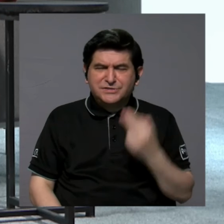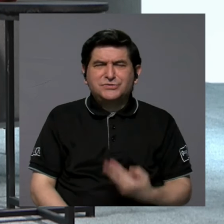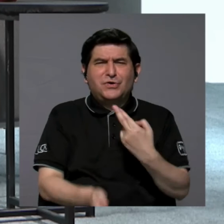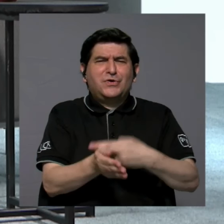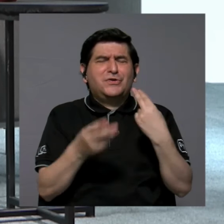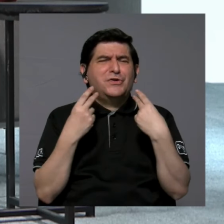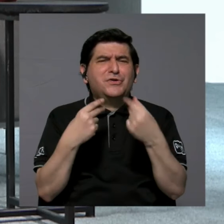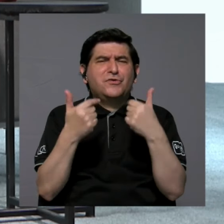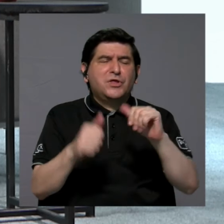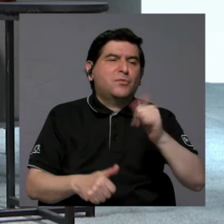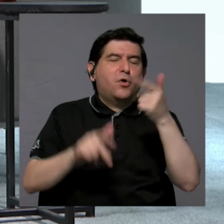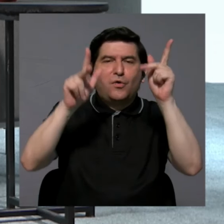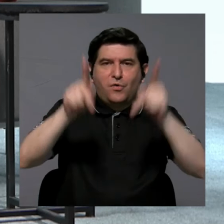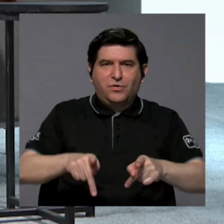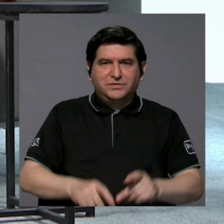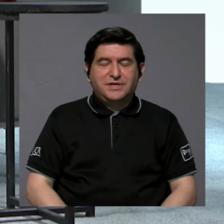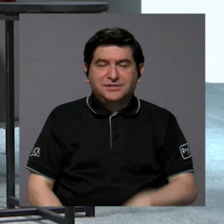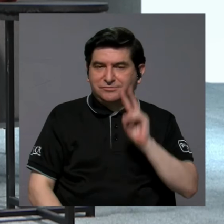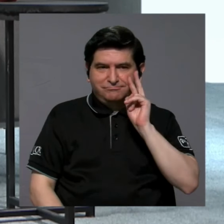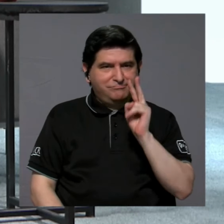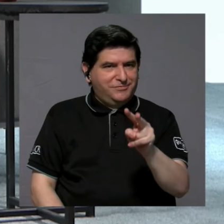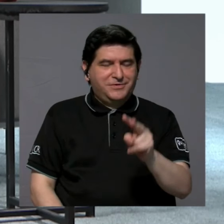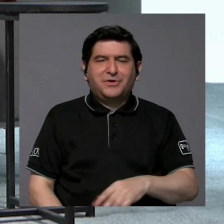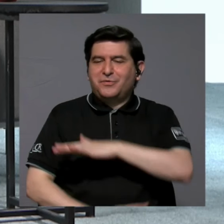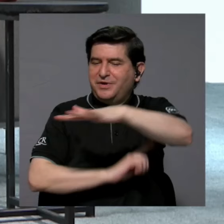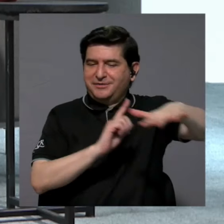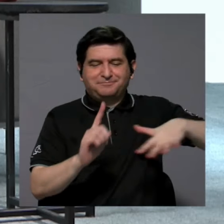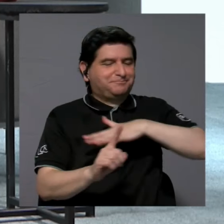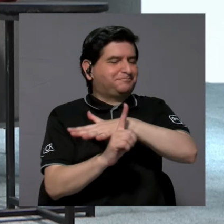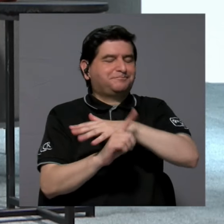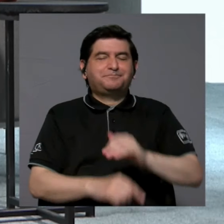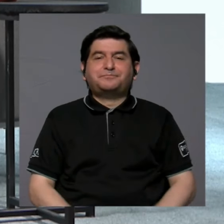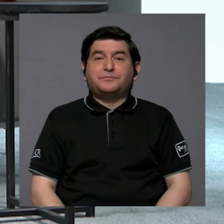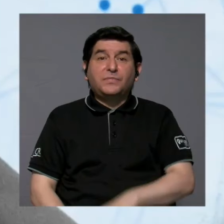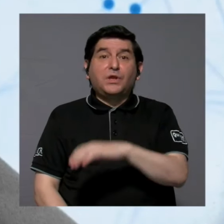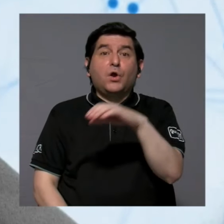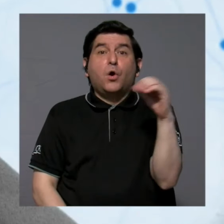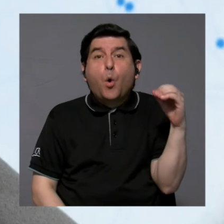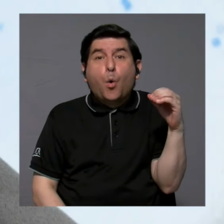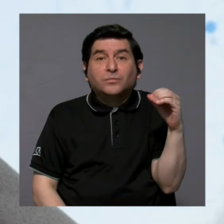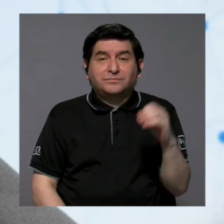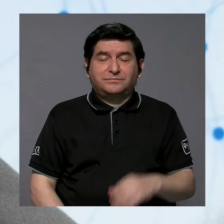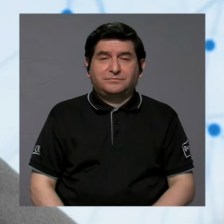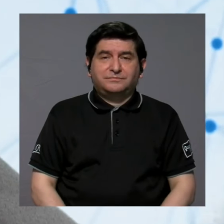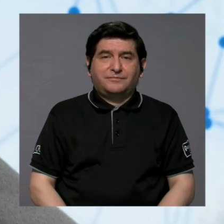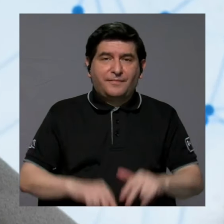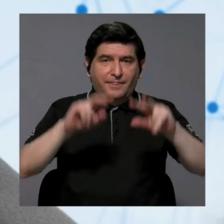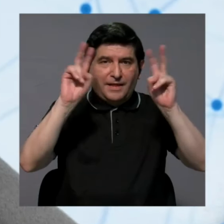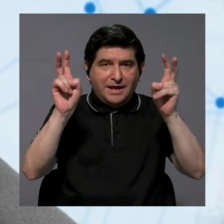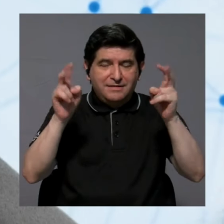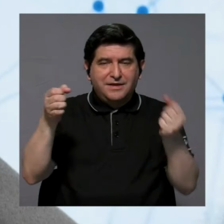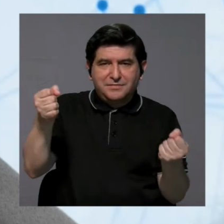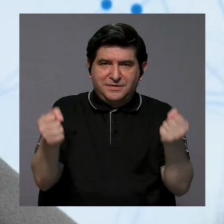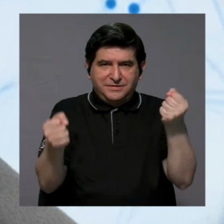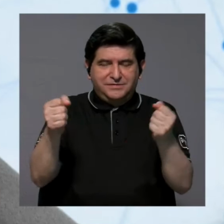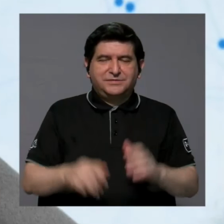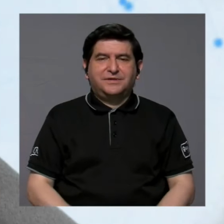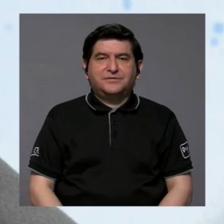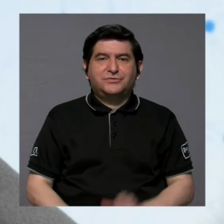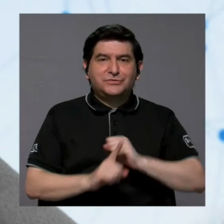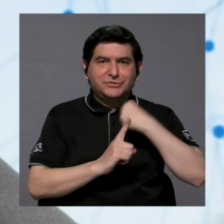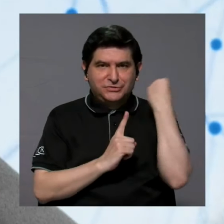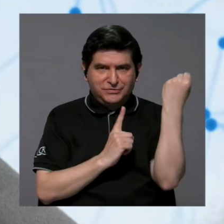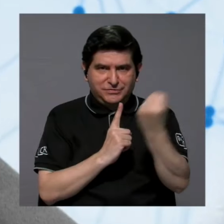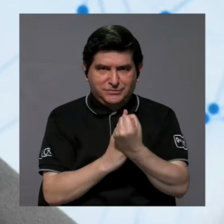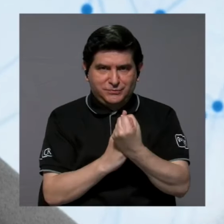ese ritmo tan rápido al que van algunas personas sin fijarse a su alrededor. O también el tema de los vehículos, ¿verdad?